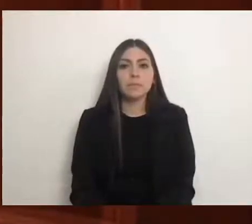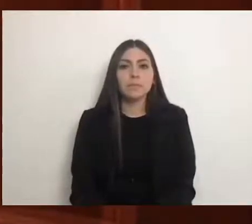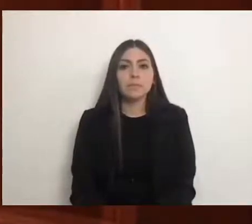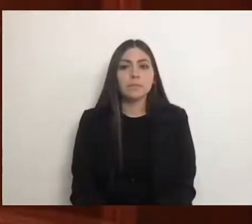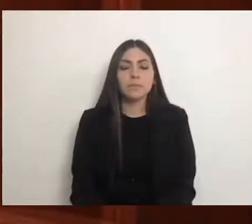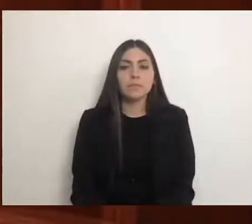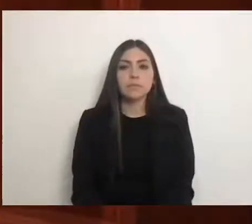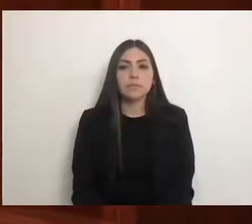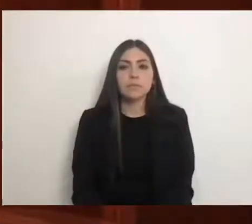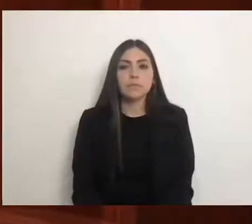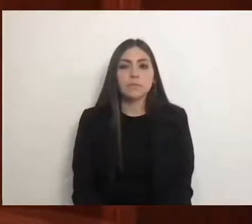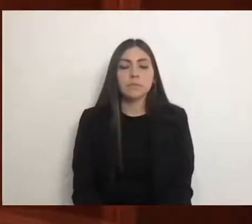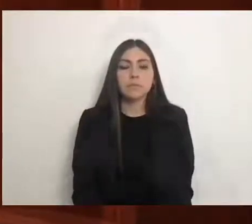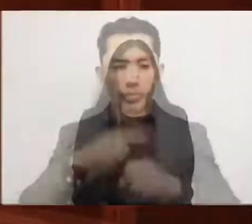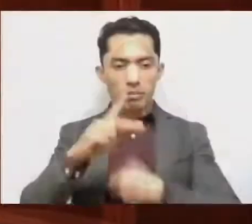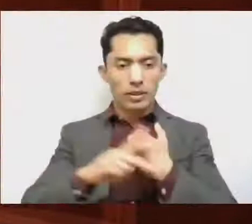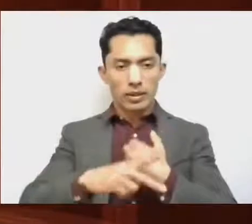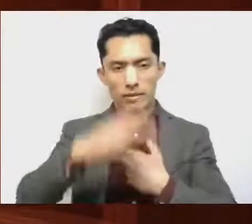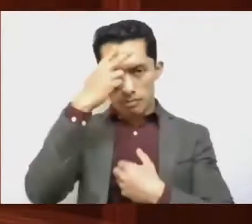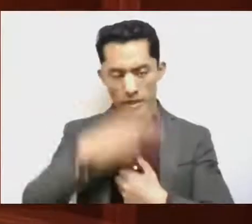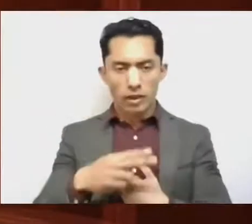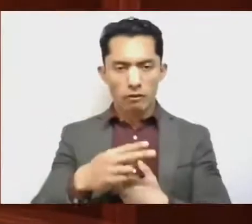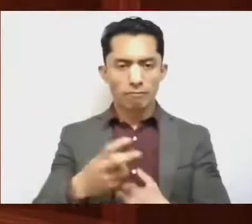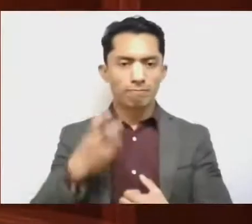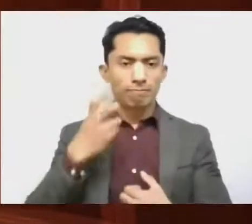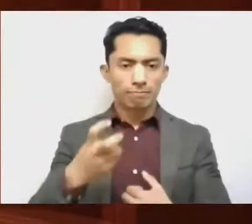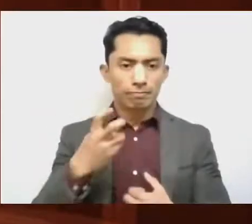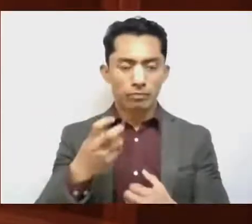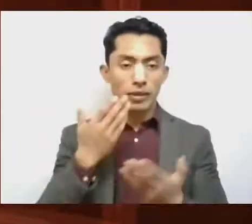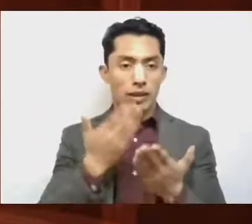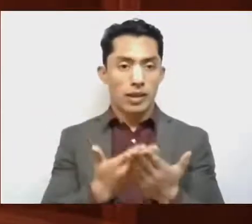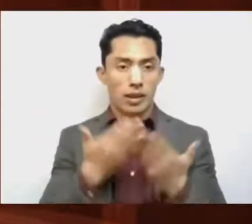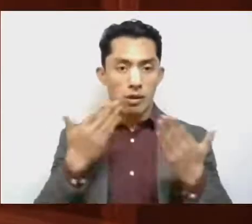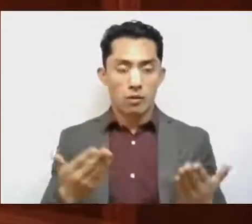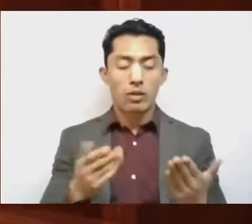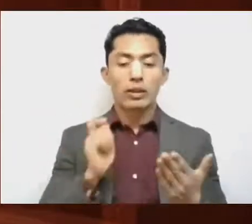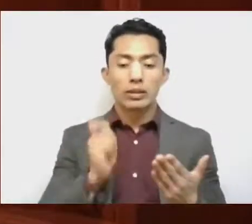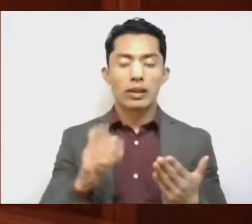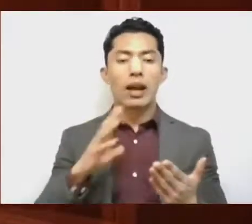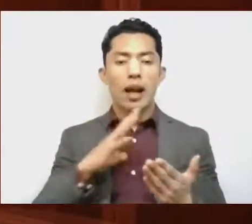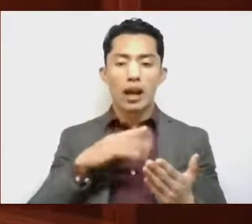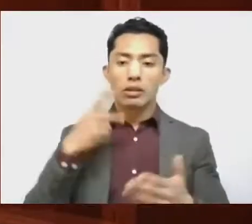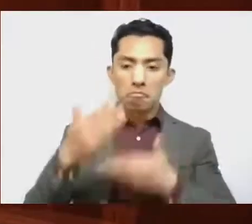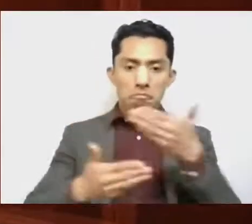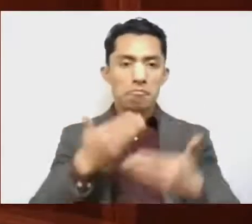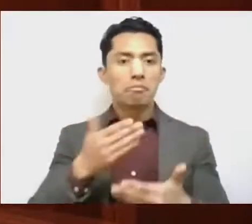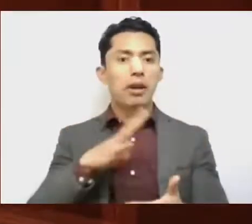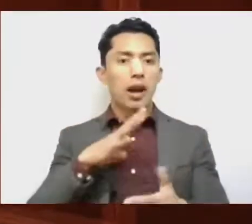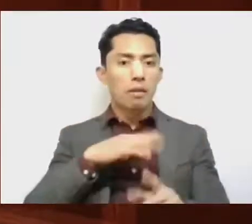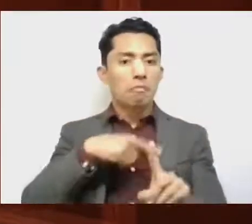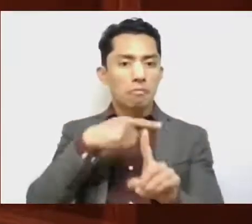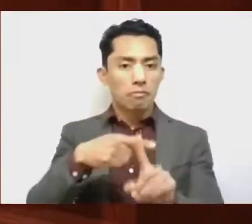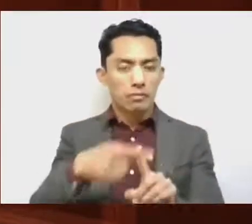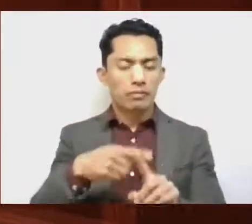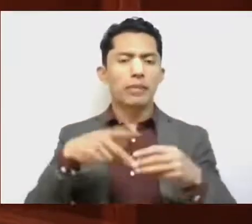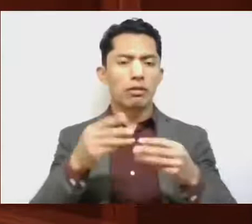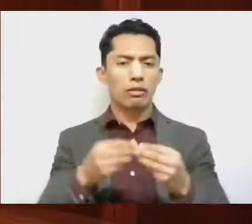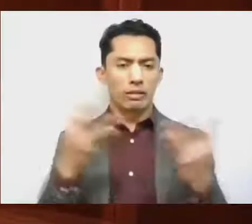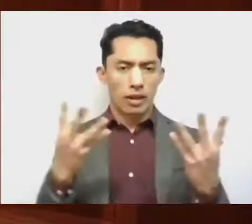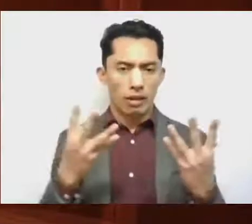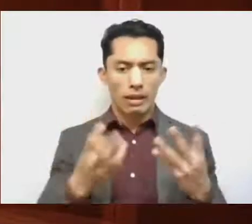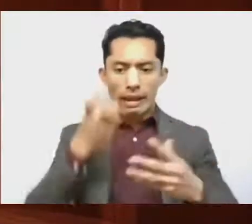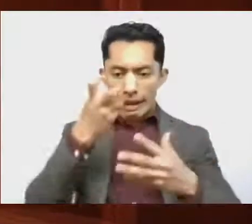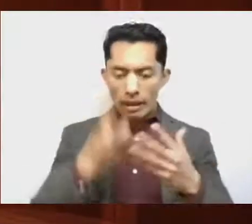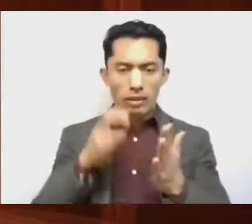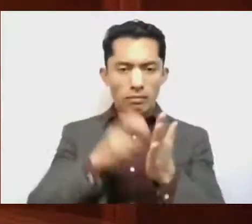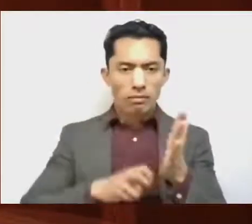y social del país, mismas que el día de hoy han generado sus frutos. Desde luego, todas estas reformas